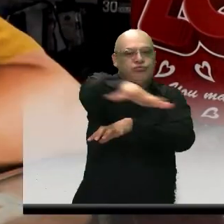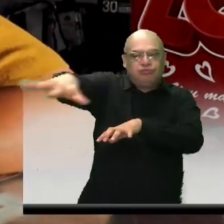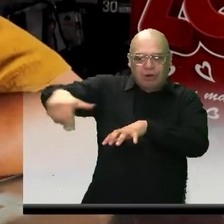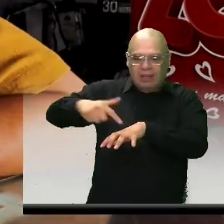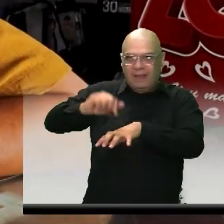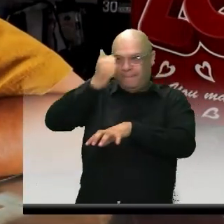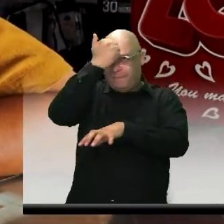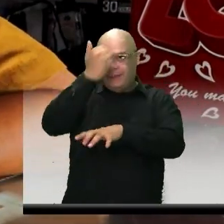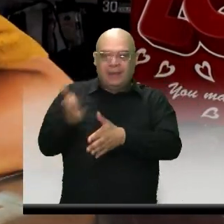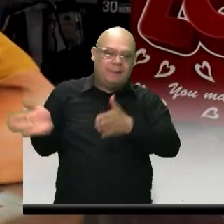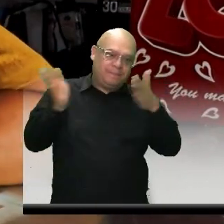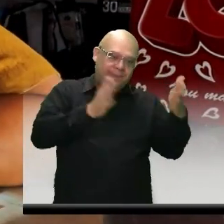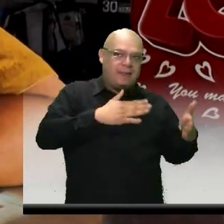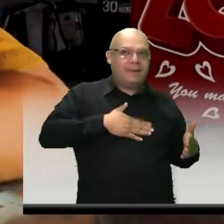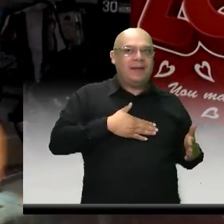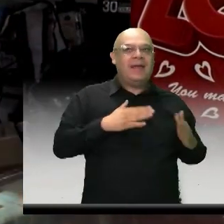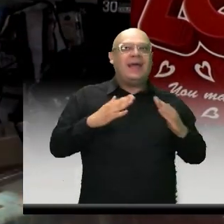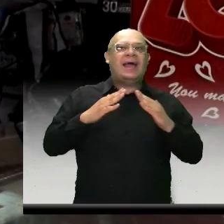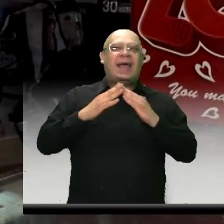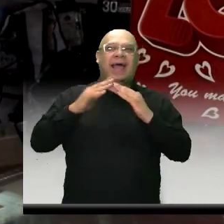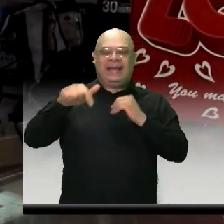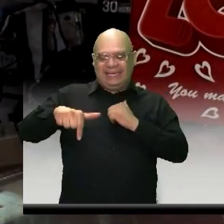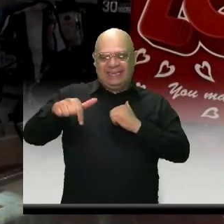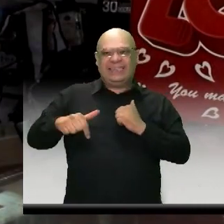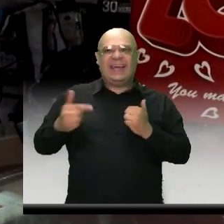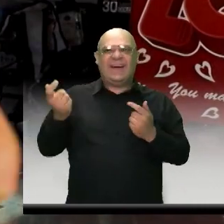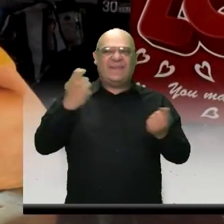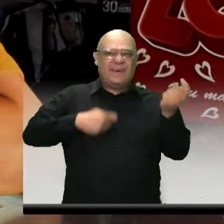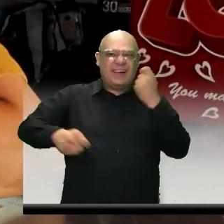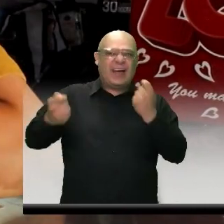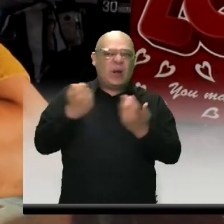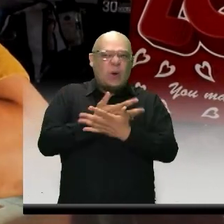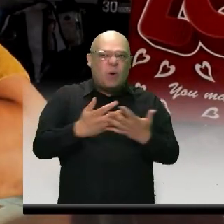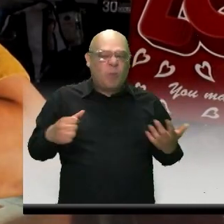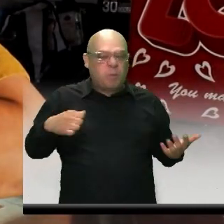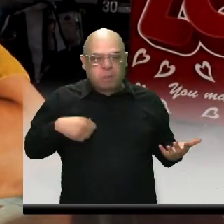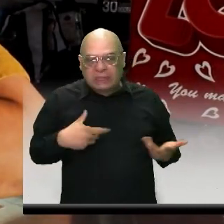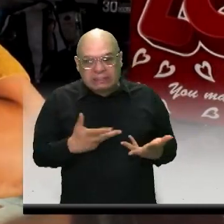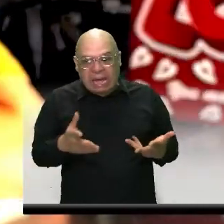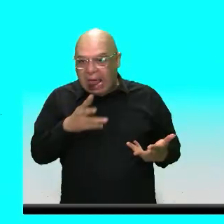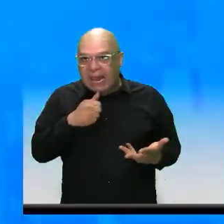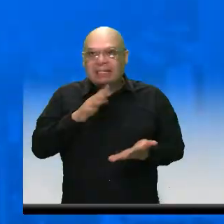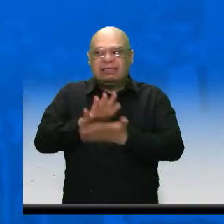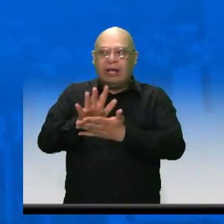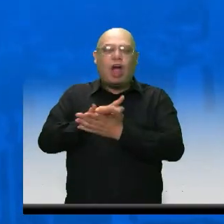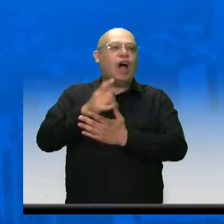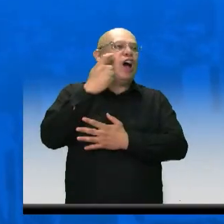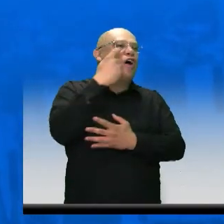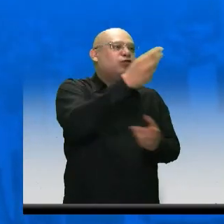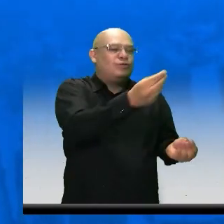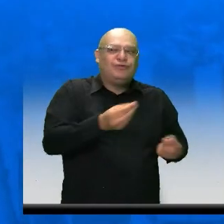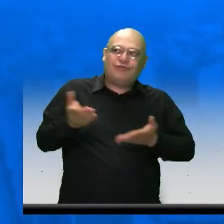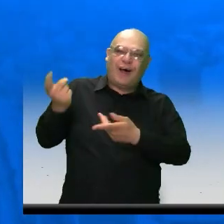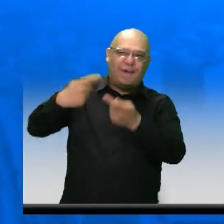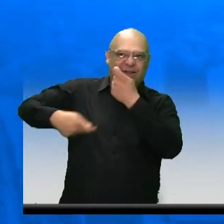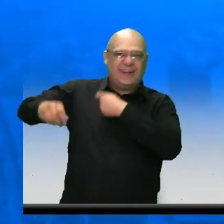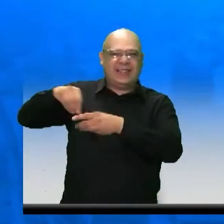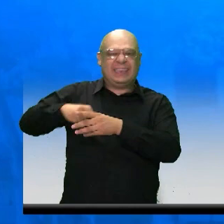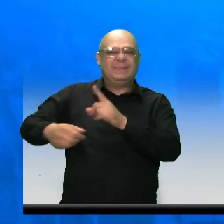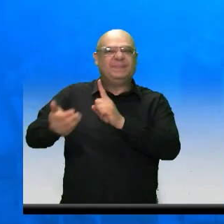tienda, La Gallina, espectacular, aquí encuentra de todo. Y si no lo encuentra, se lo consigo.